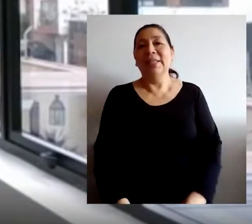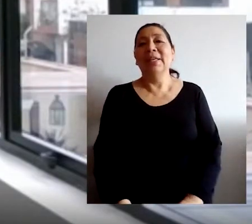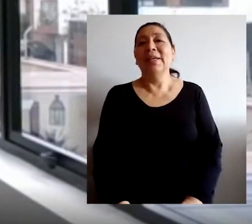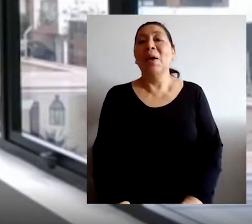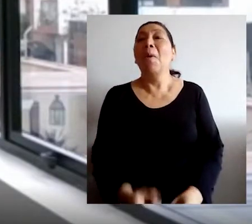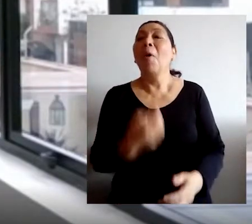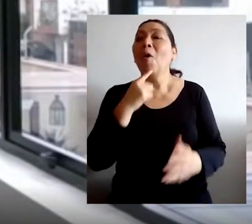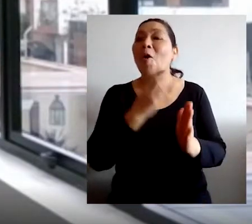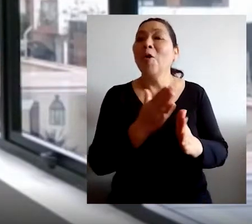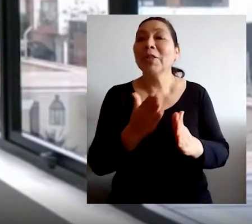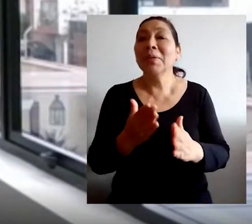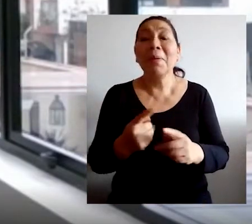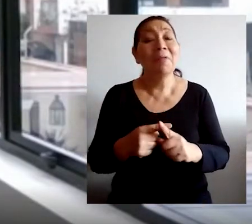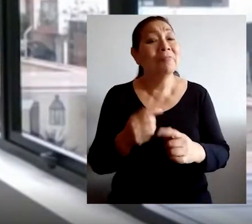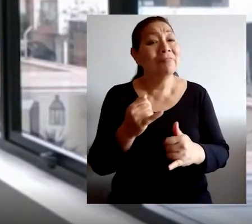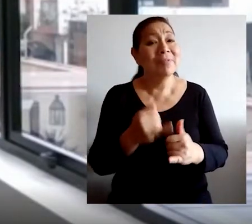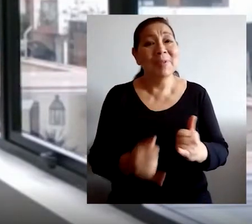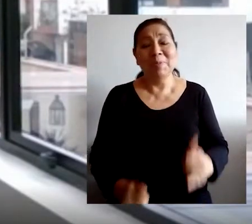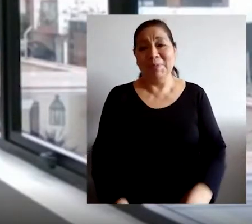sede ordinaria. Y